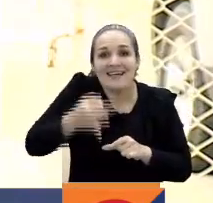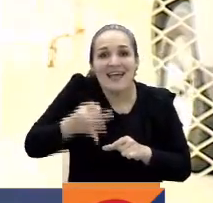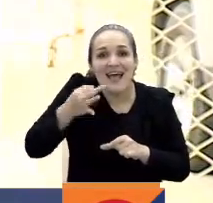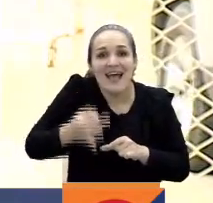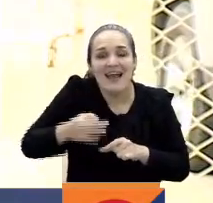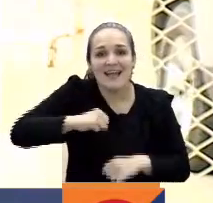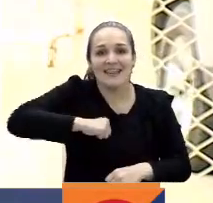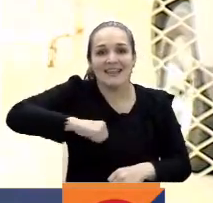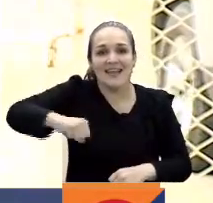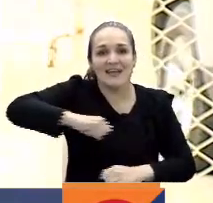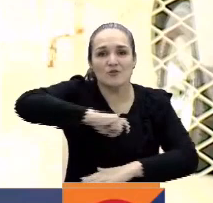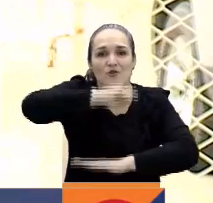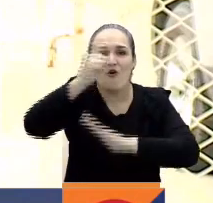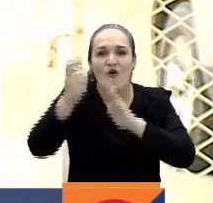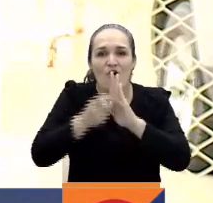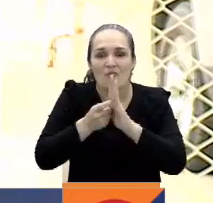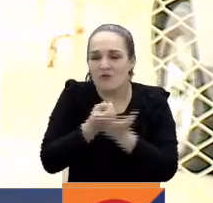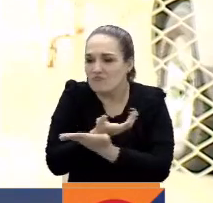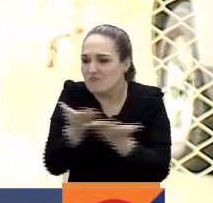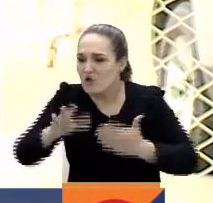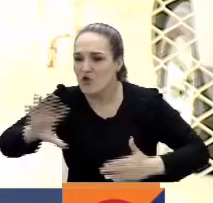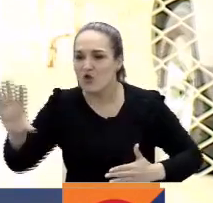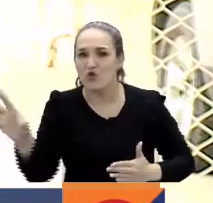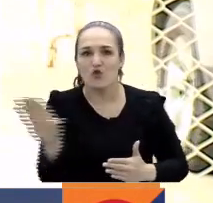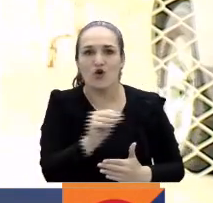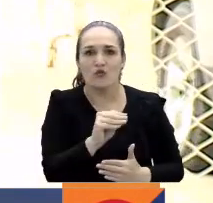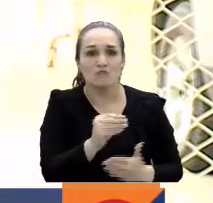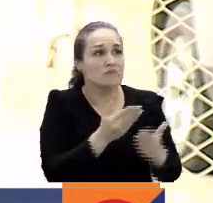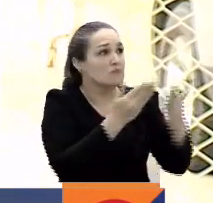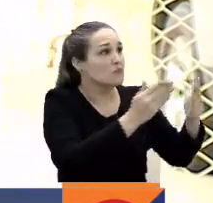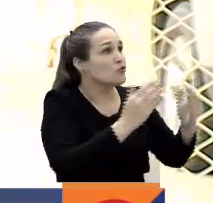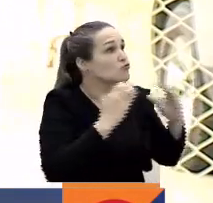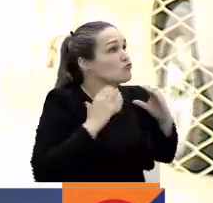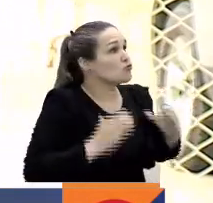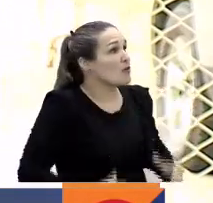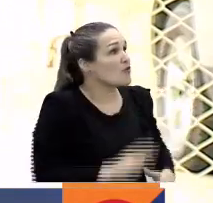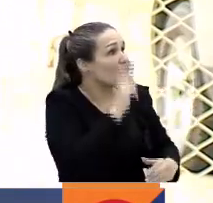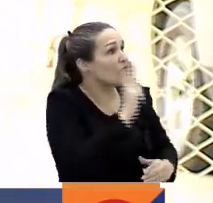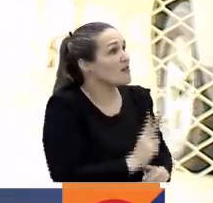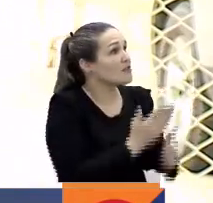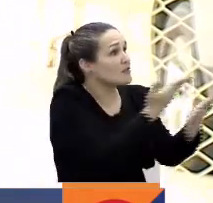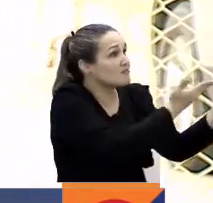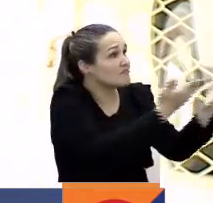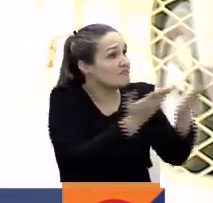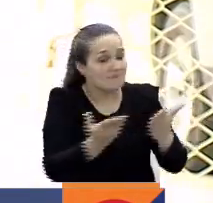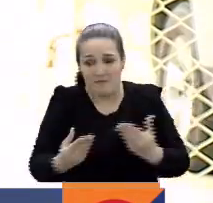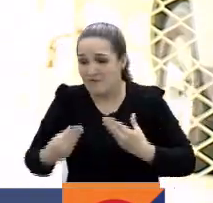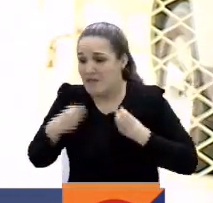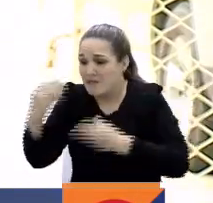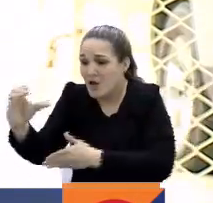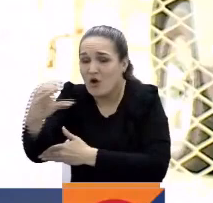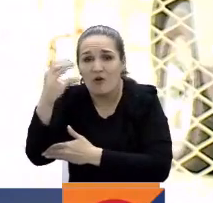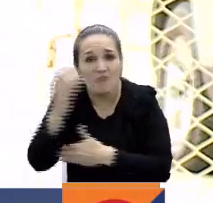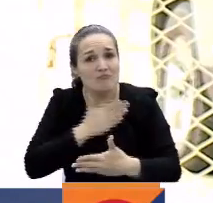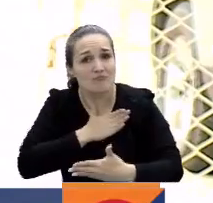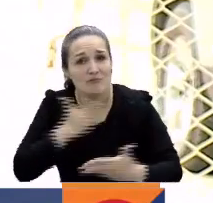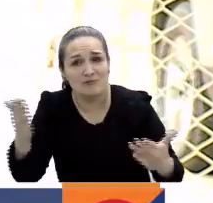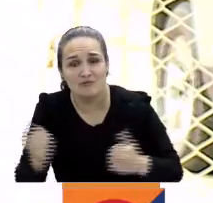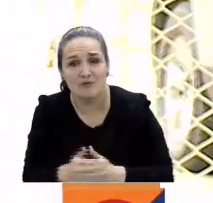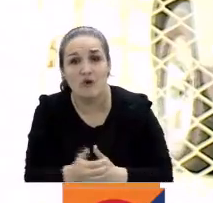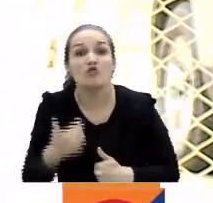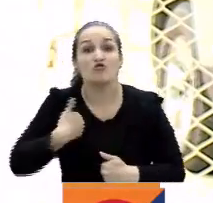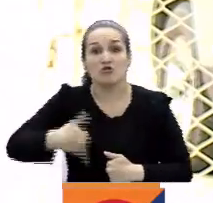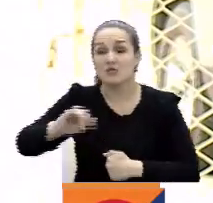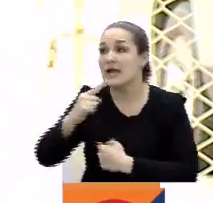derechos plenos como ciudadanos venezolanos acogidos en Colombia. En el Ministerio de Educación he pedido, en